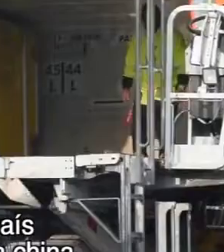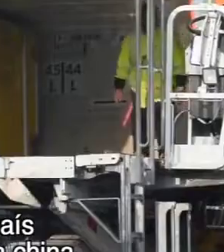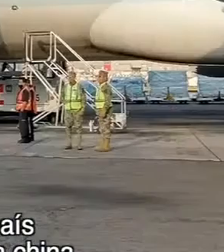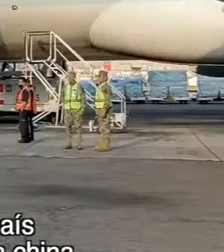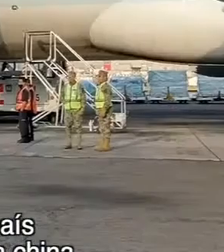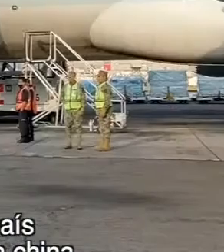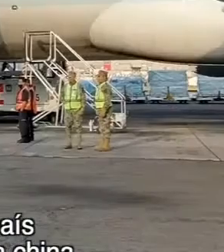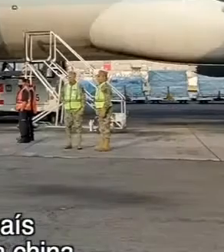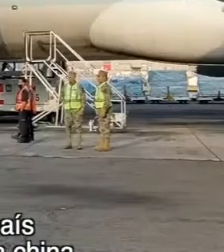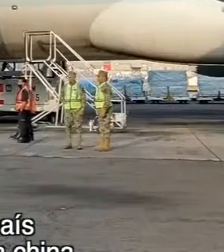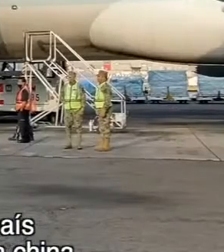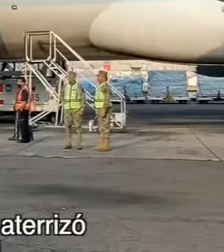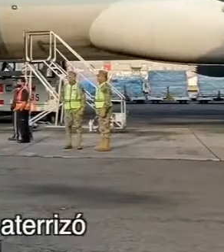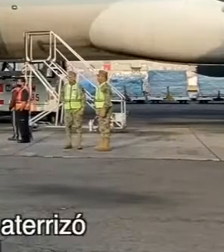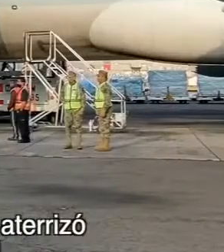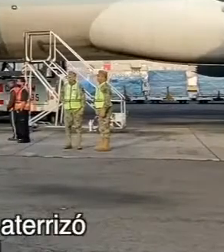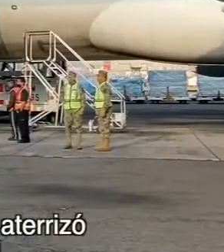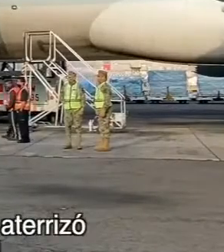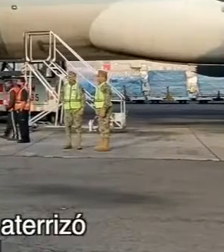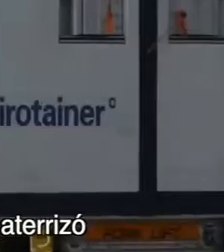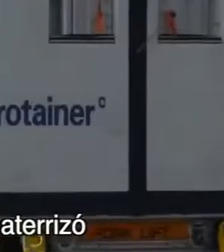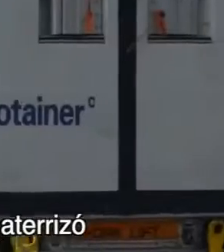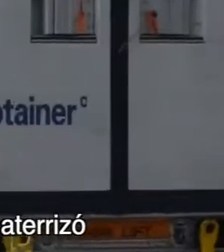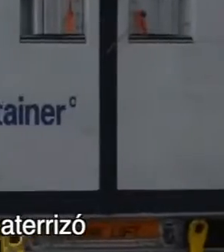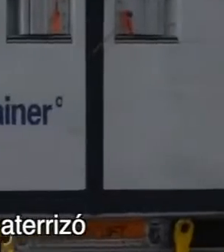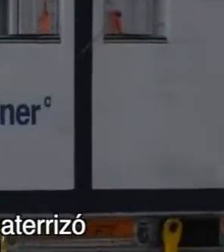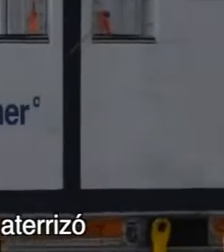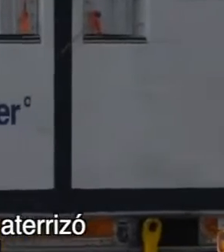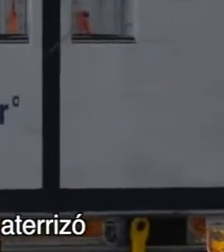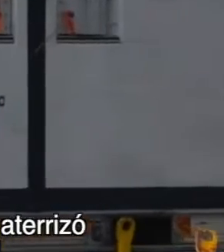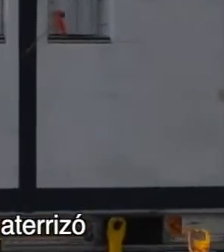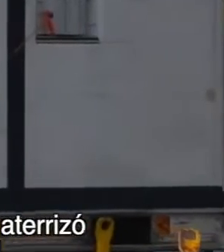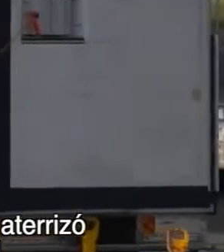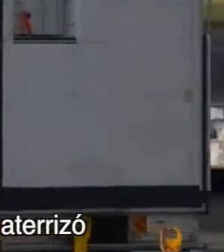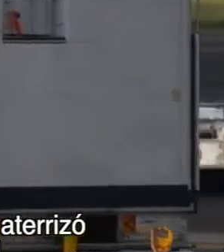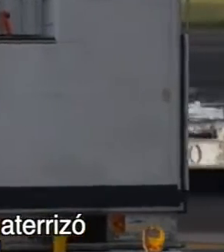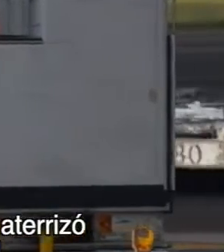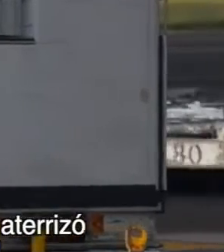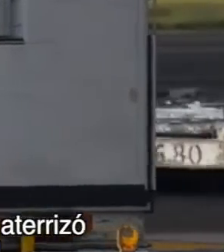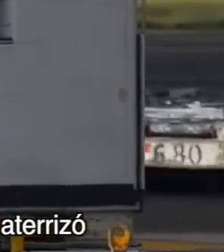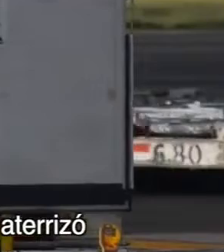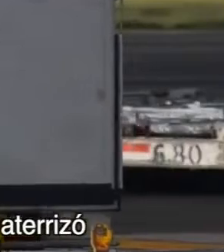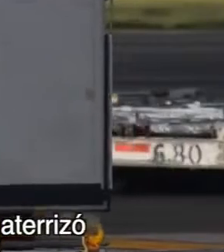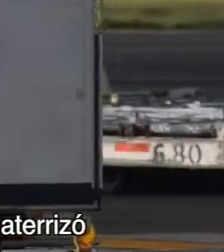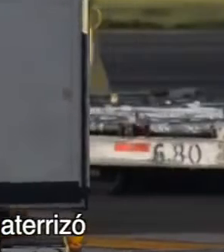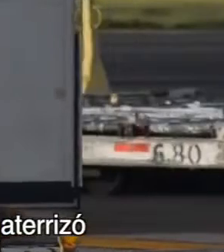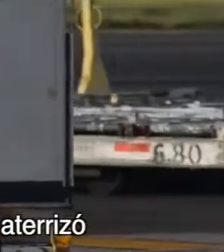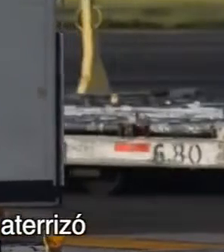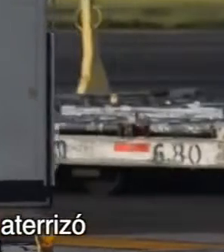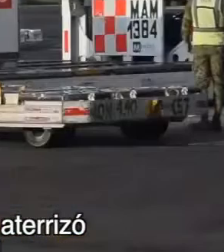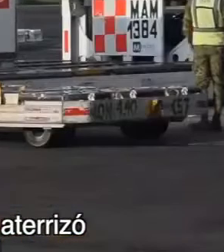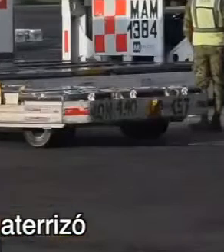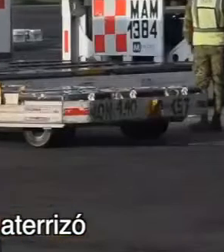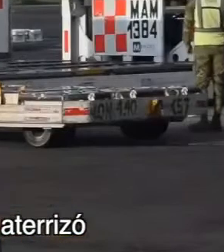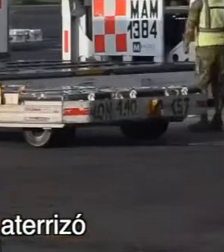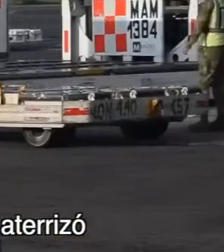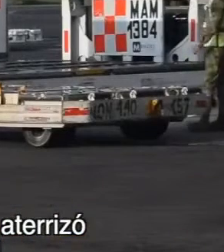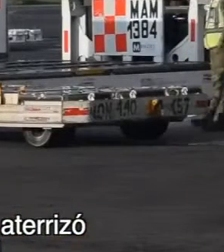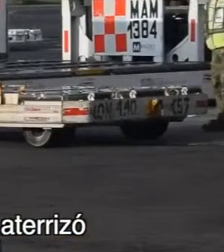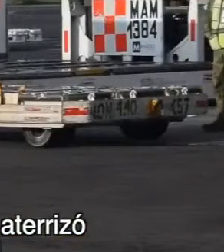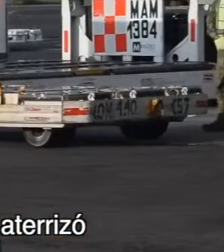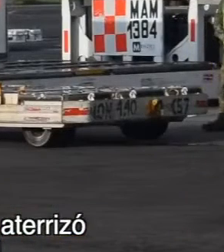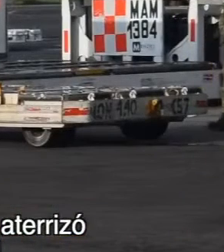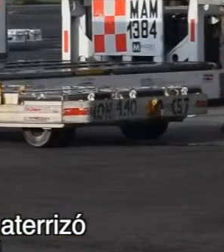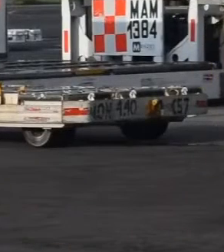dosis envasadas de la farmacéutica china Sinovac Life Sciences Company Ltd. en un vuelo que aterrizó a las 7:28 horas en la Terminal 1